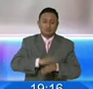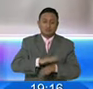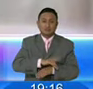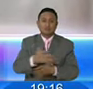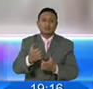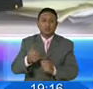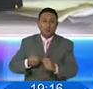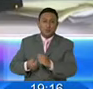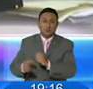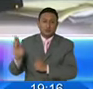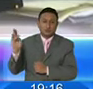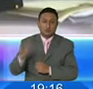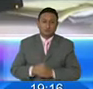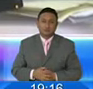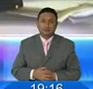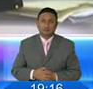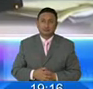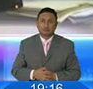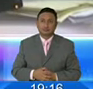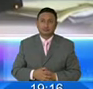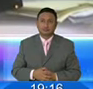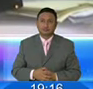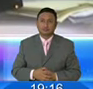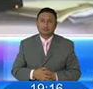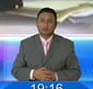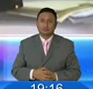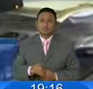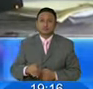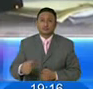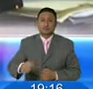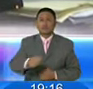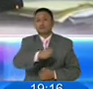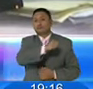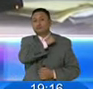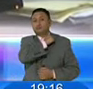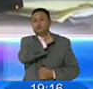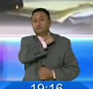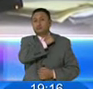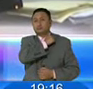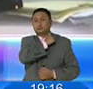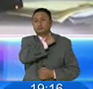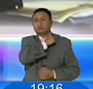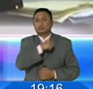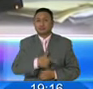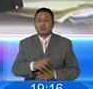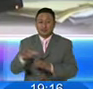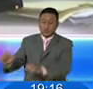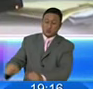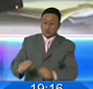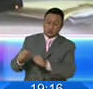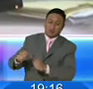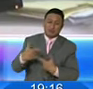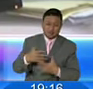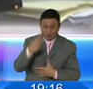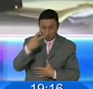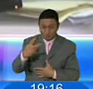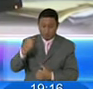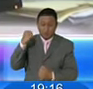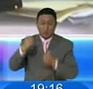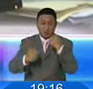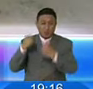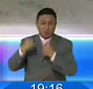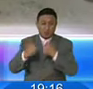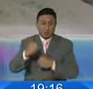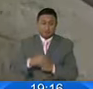de femicidio. Con el cuchillo en el cuello. Además la había arrastrado, tiene hematomas, el médico le puso un